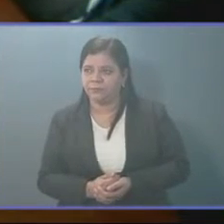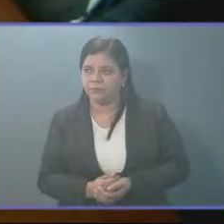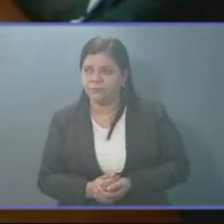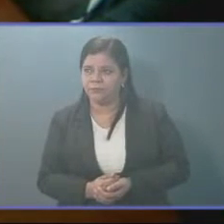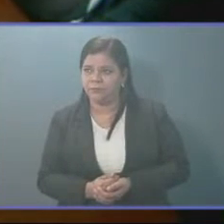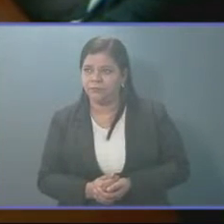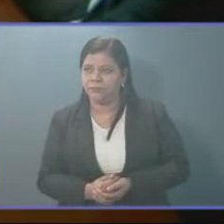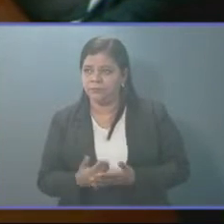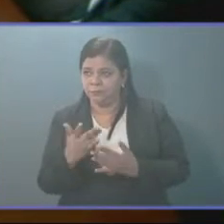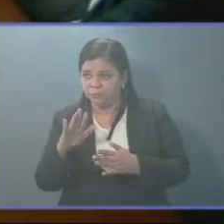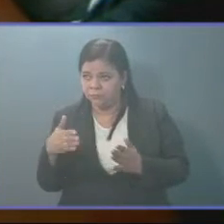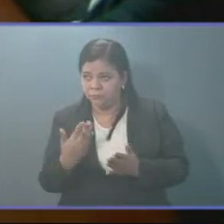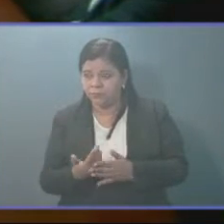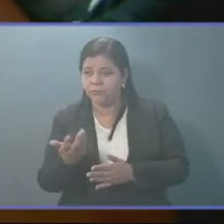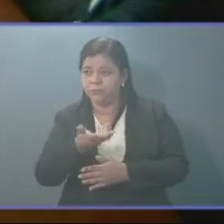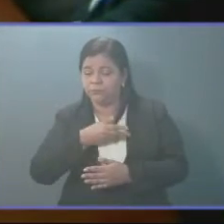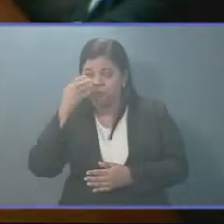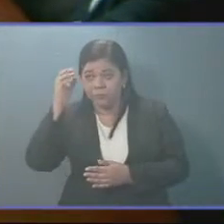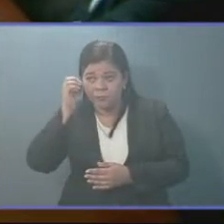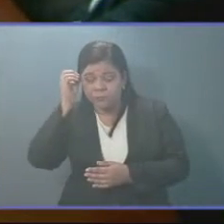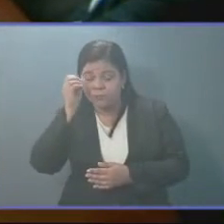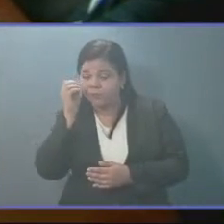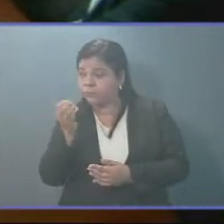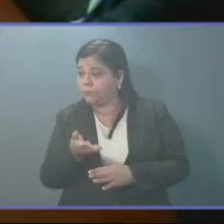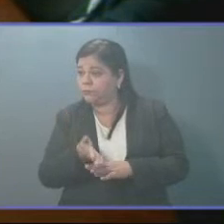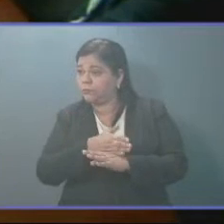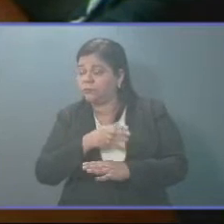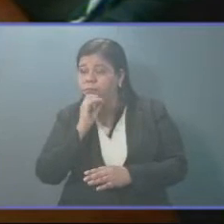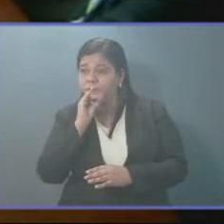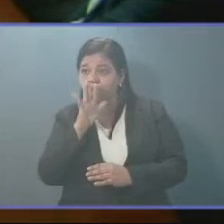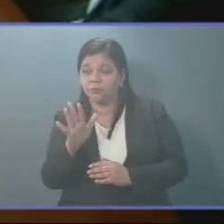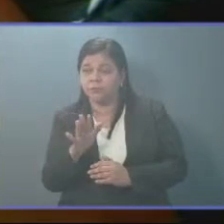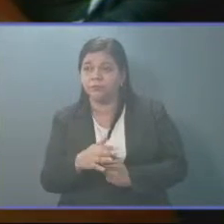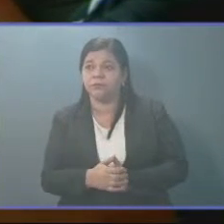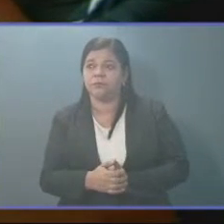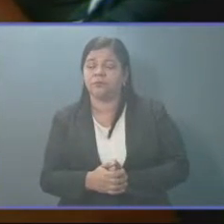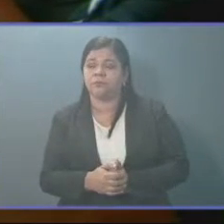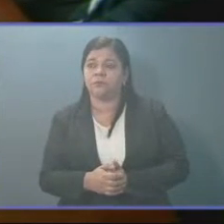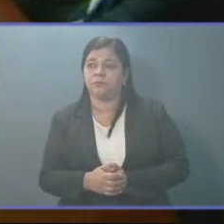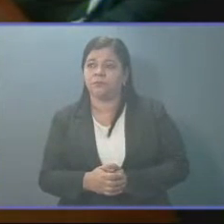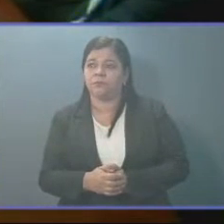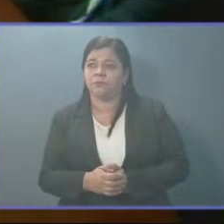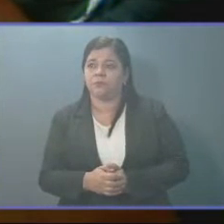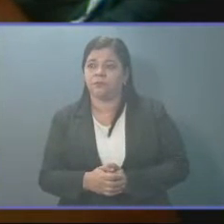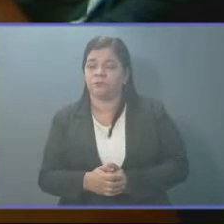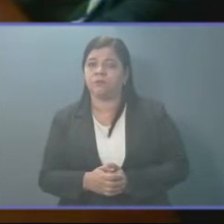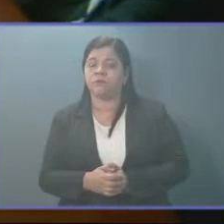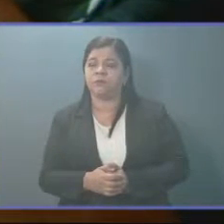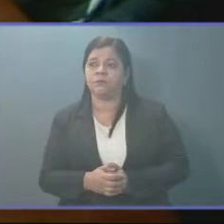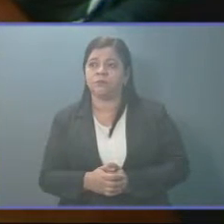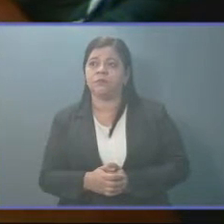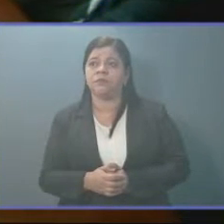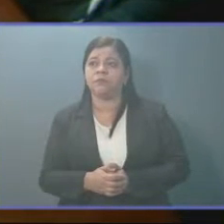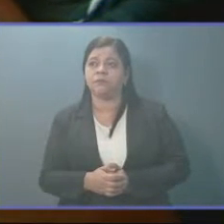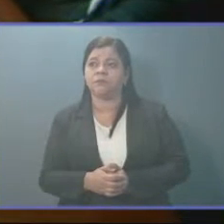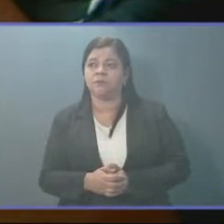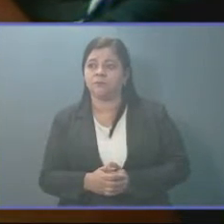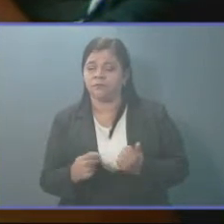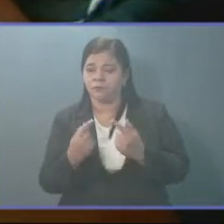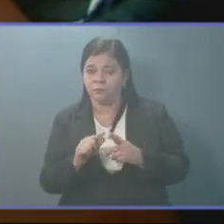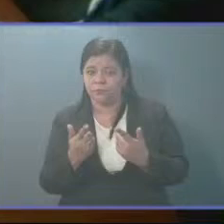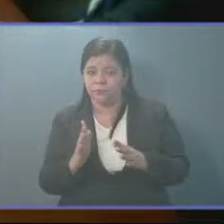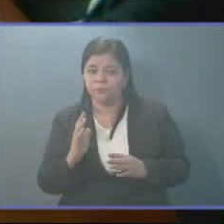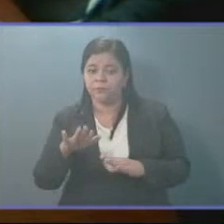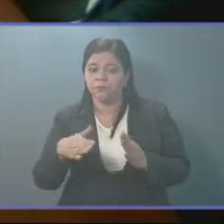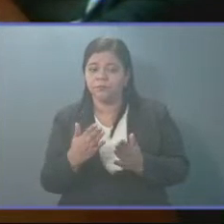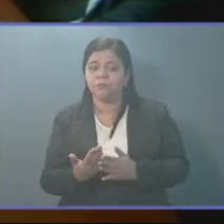de las que usted mencionaba. Bueno, la